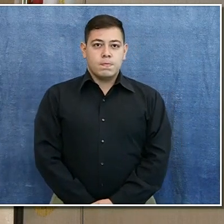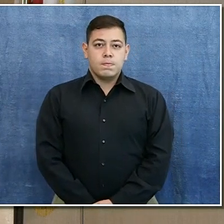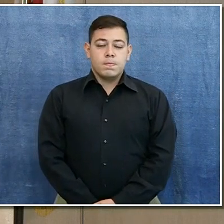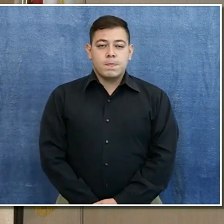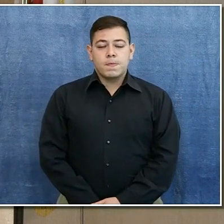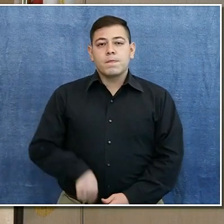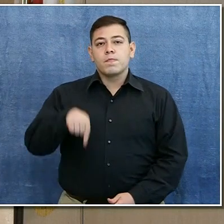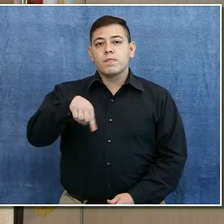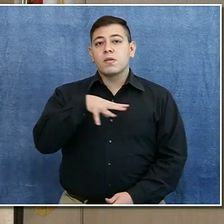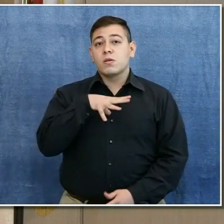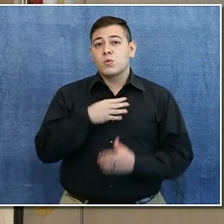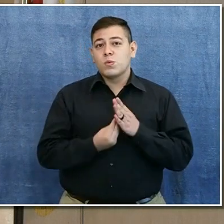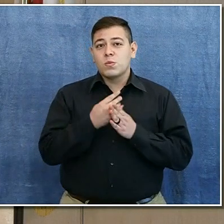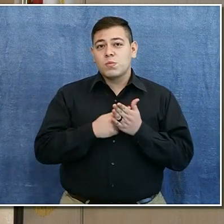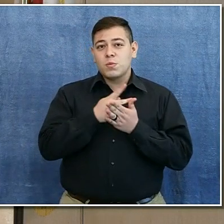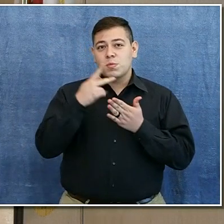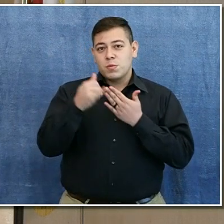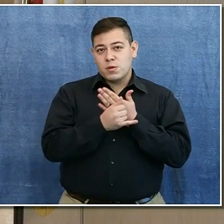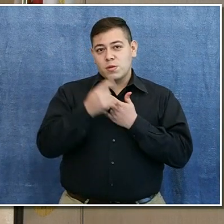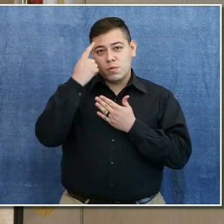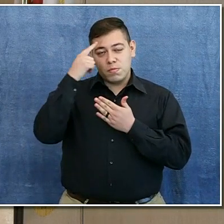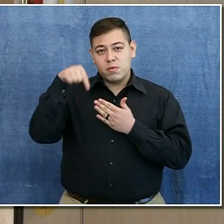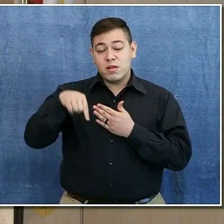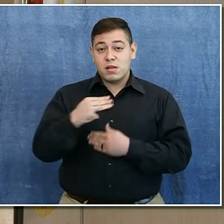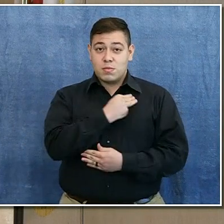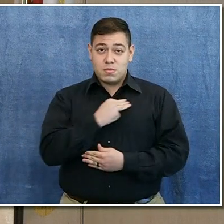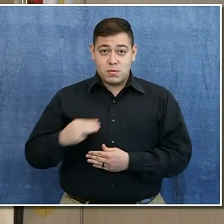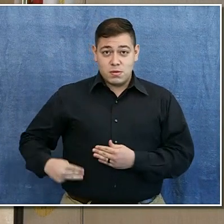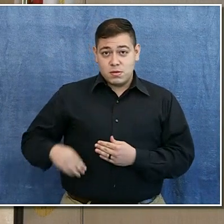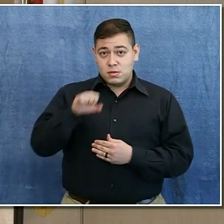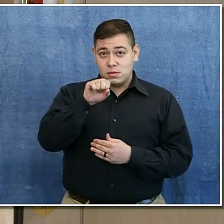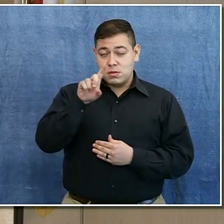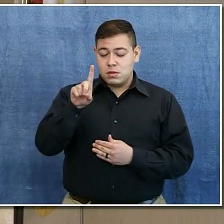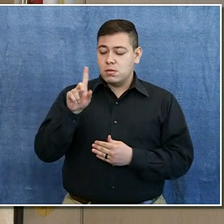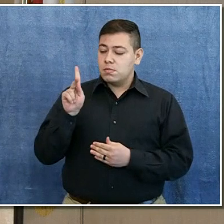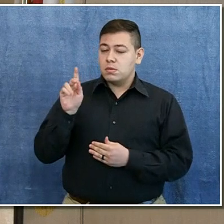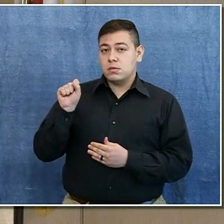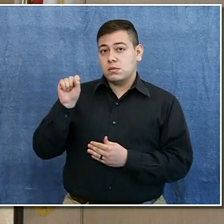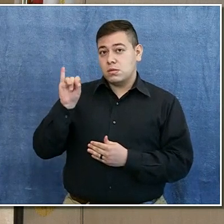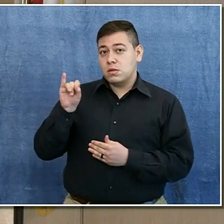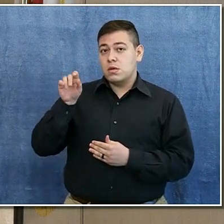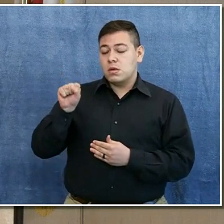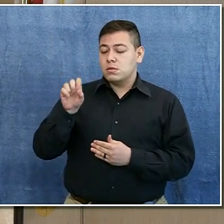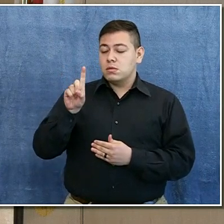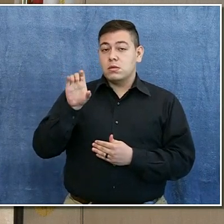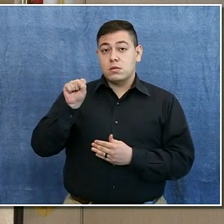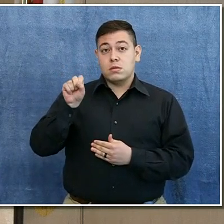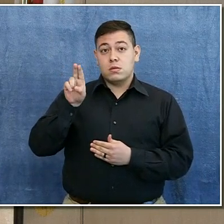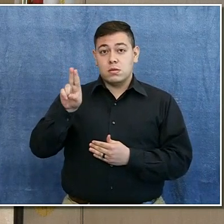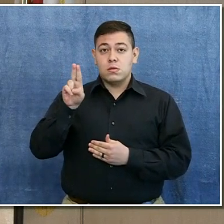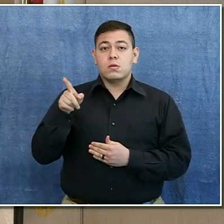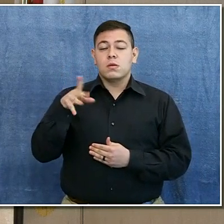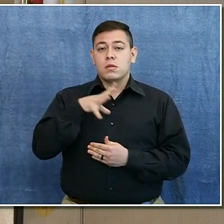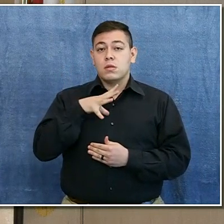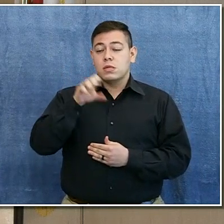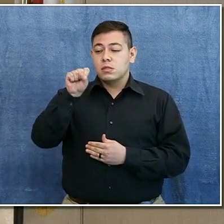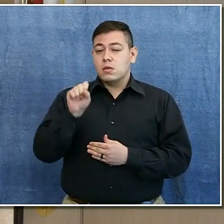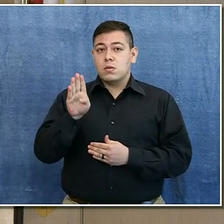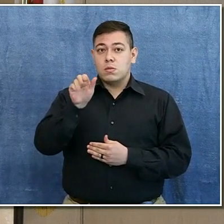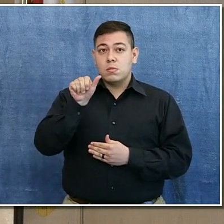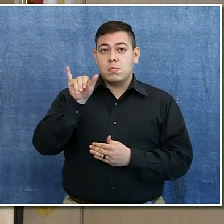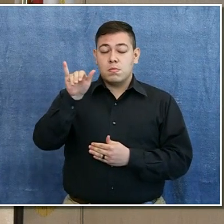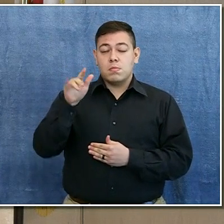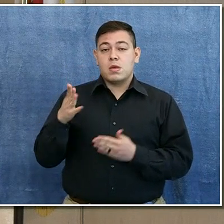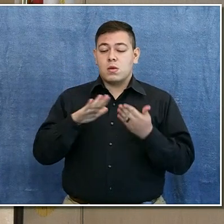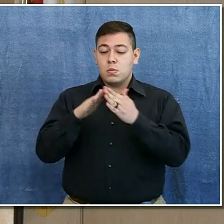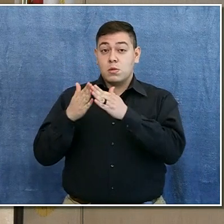Este proyecto es una colaboración entre el Condado de San Diego, PCI, SDSU y South Bay Community Services,